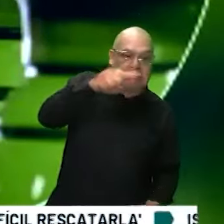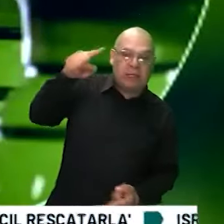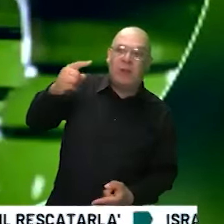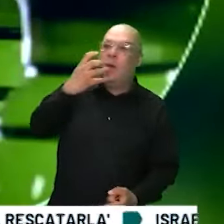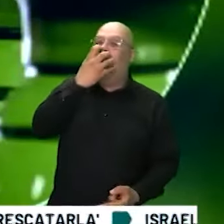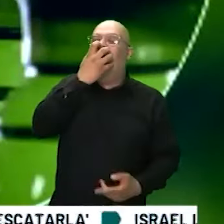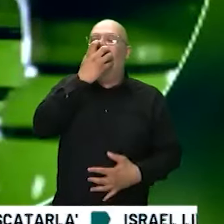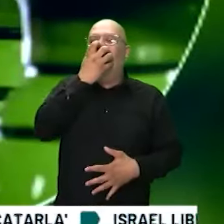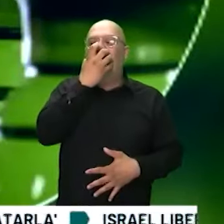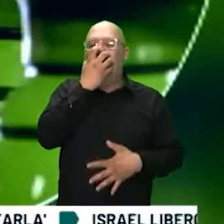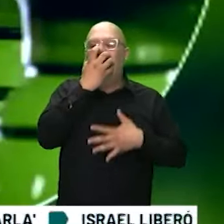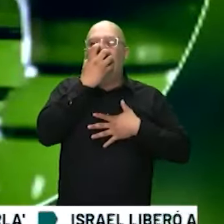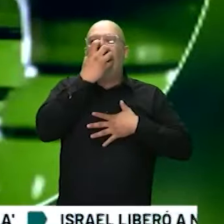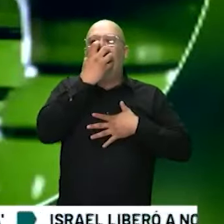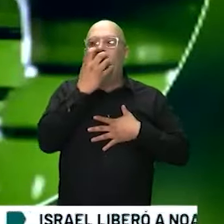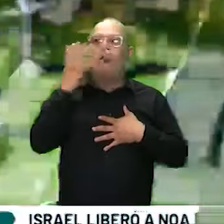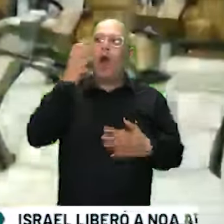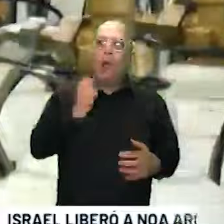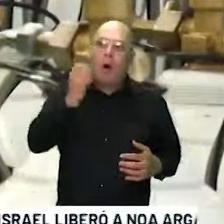este 2024.